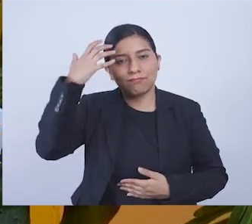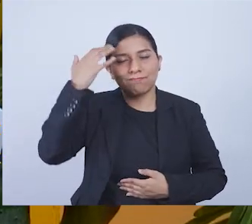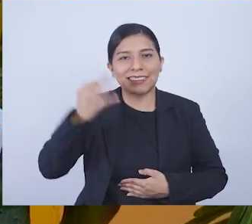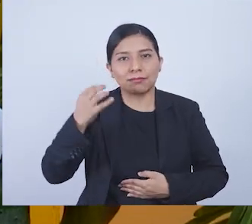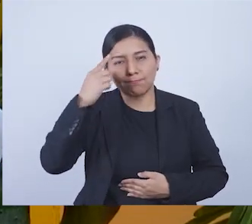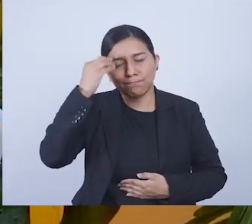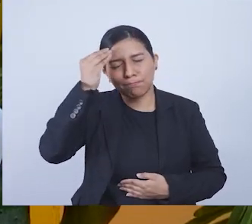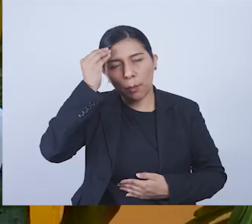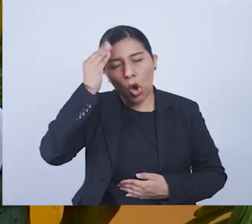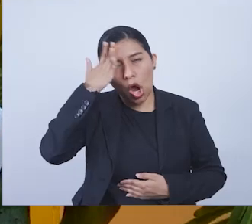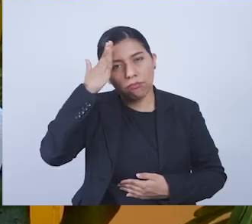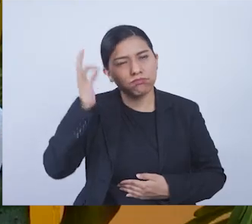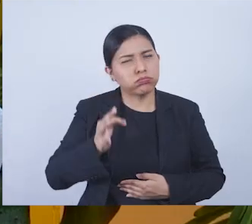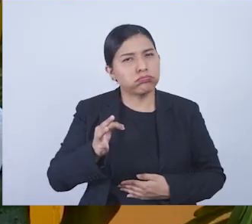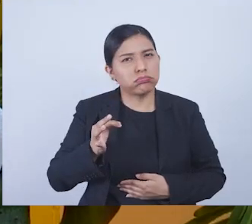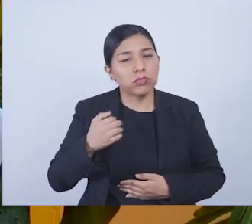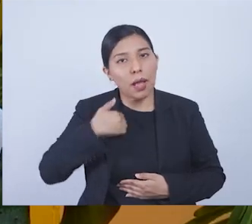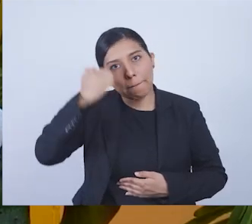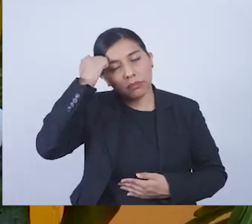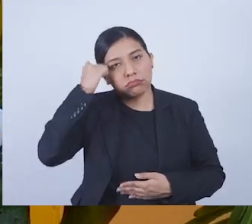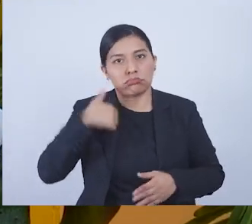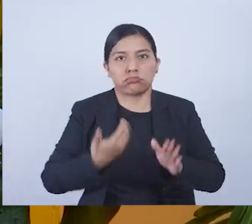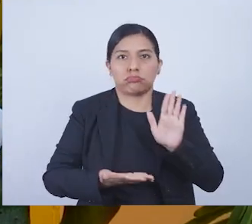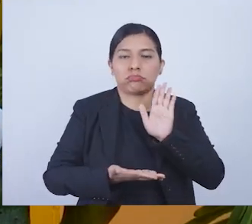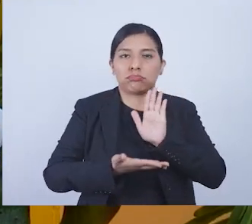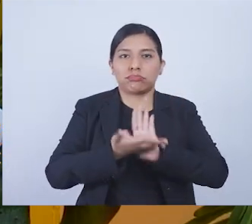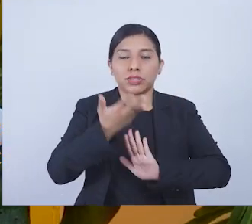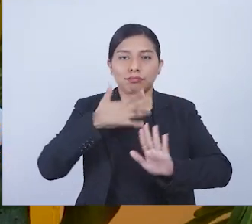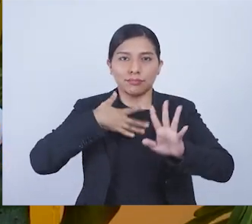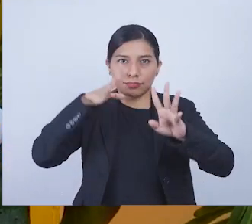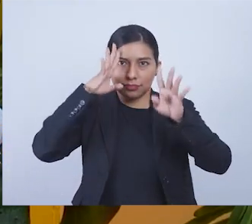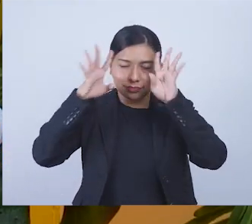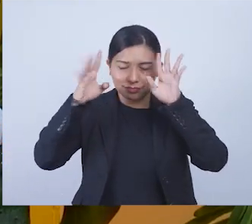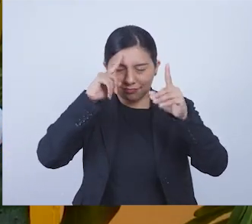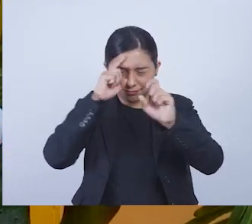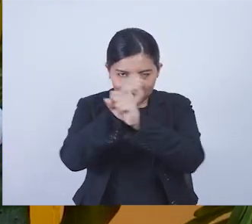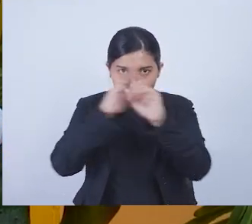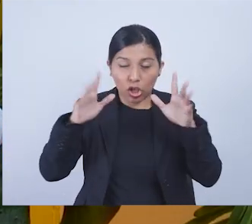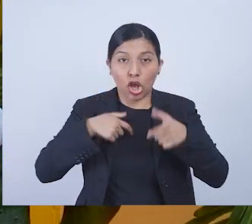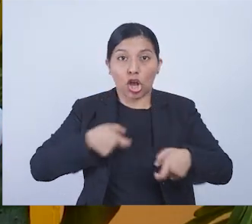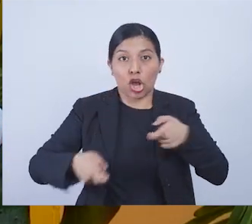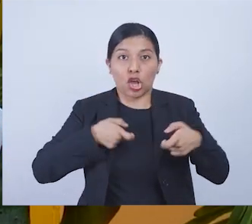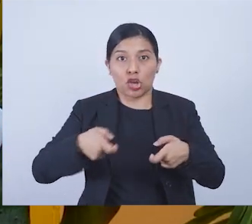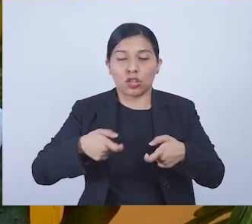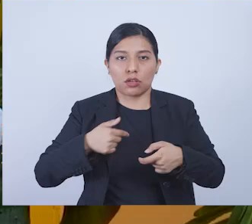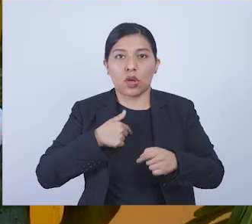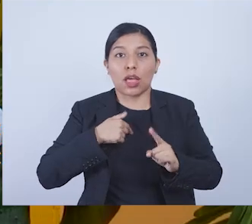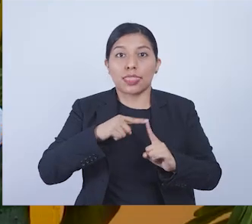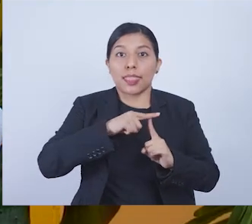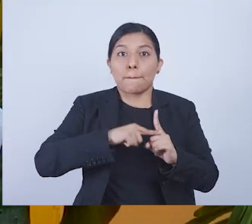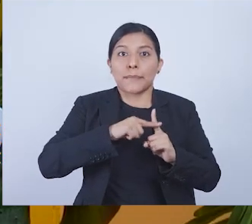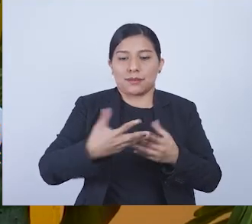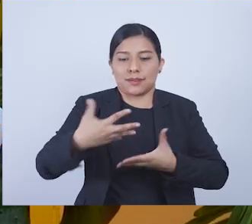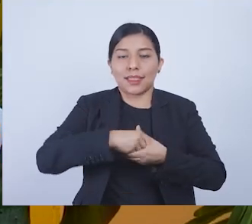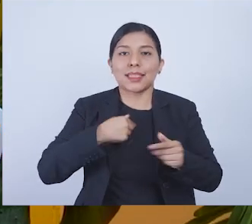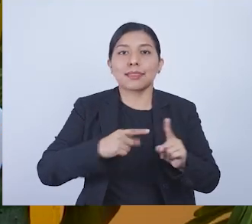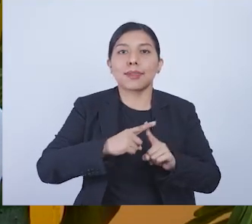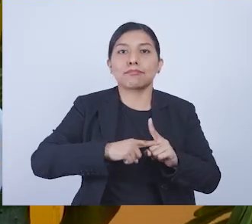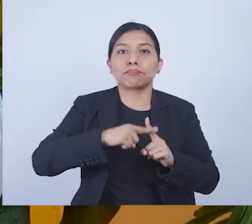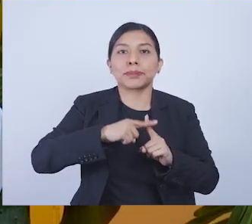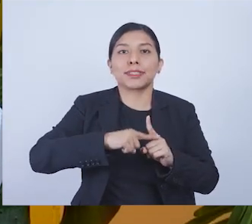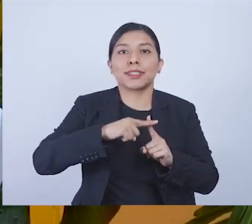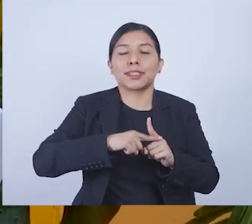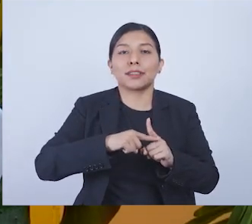memoria, de aprendizaje, de imaginación, del control también de la temperatura corporal, de